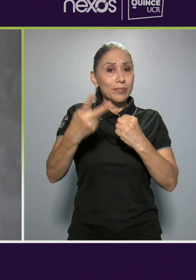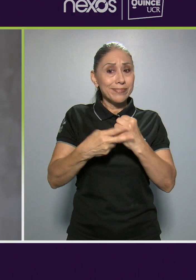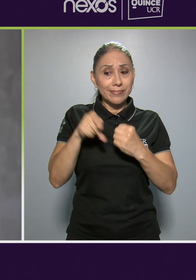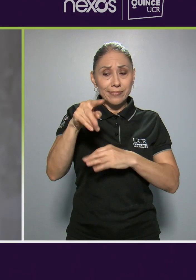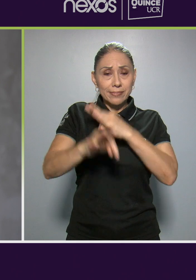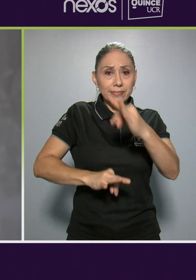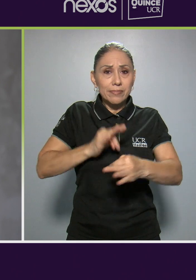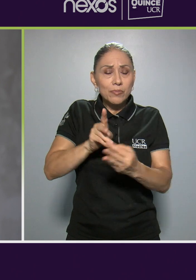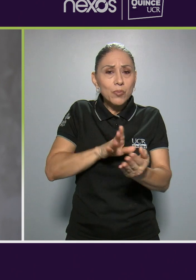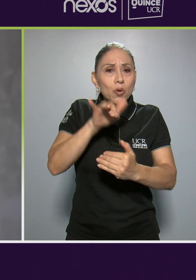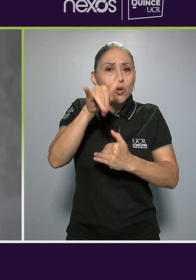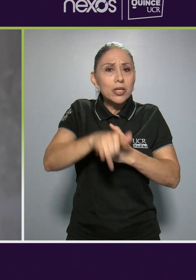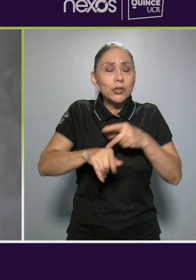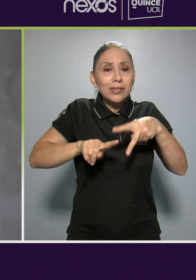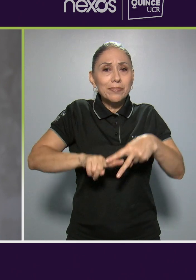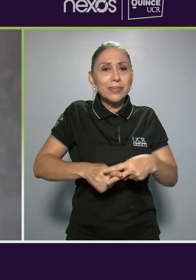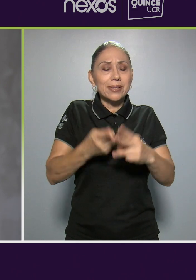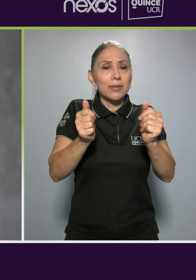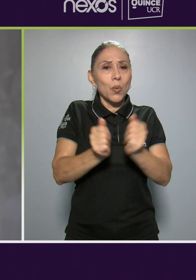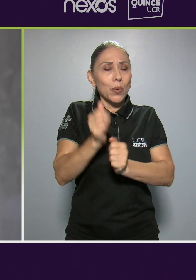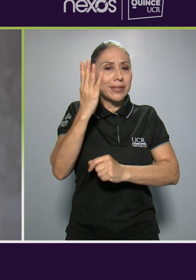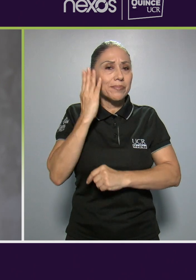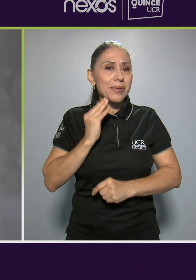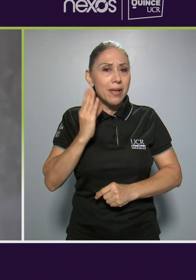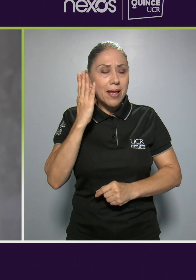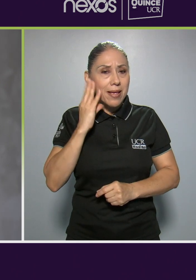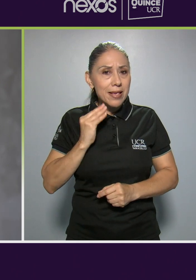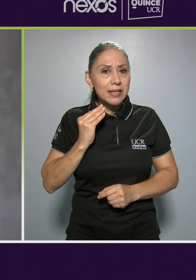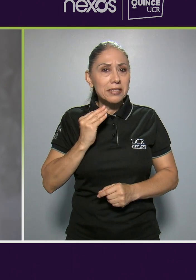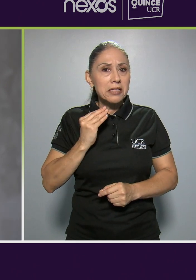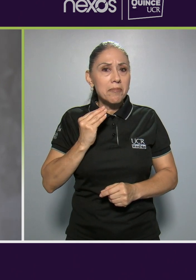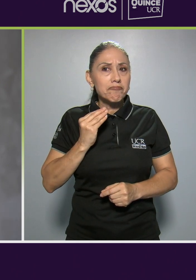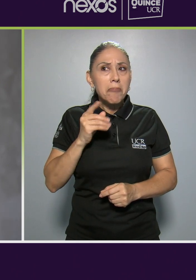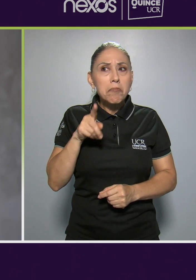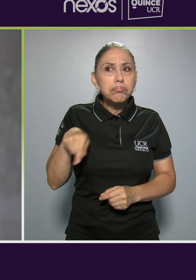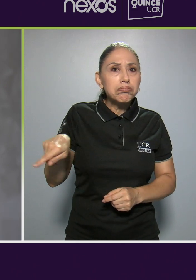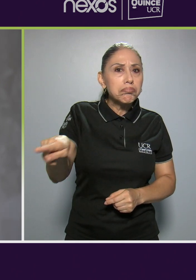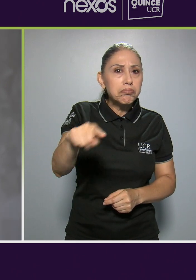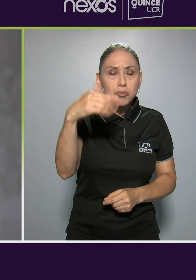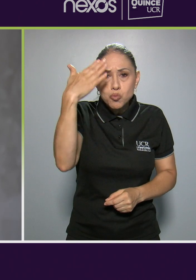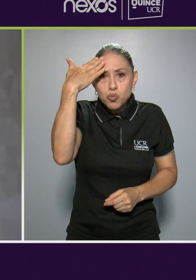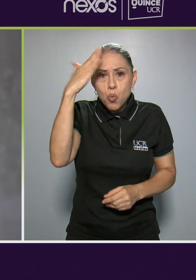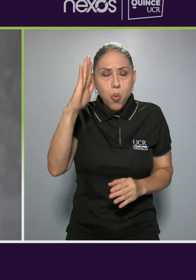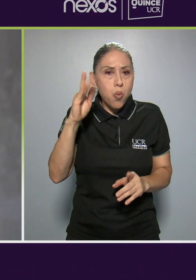proyectos que nacen de la experiencia son